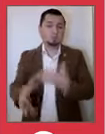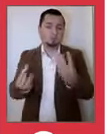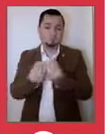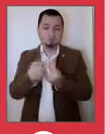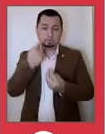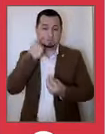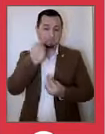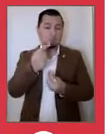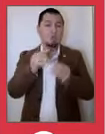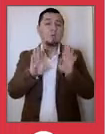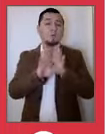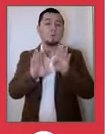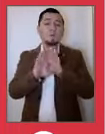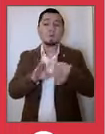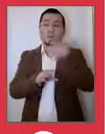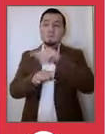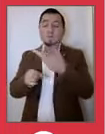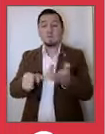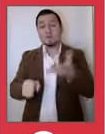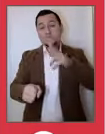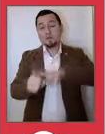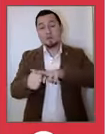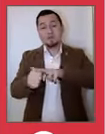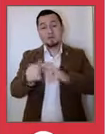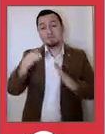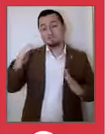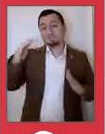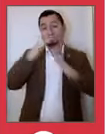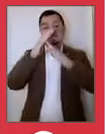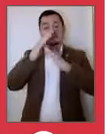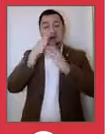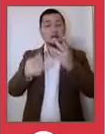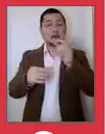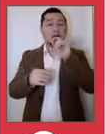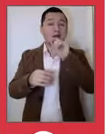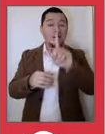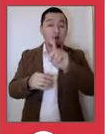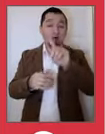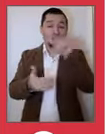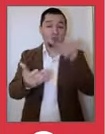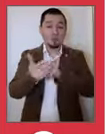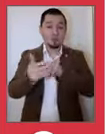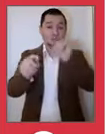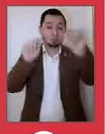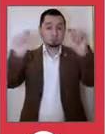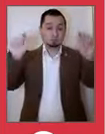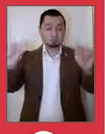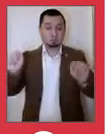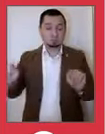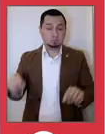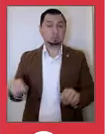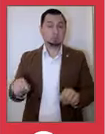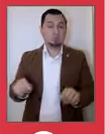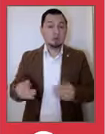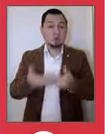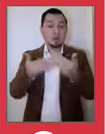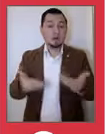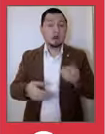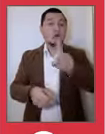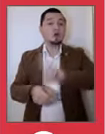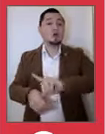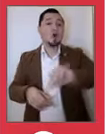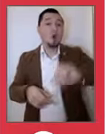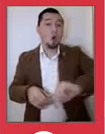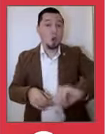este es el nivel de ocupación hospitalaria de jalisco por región actualizada al día de